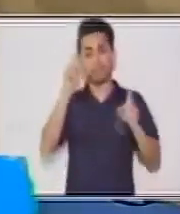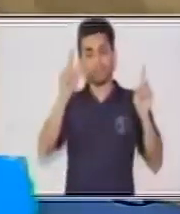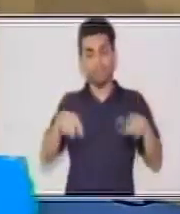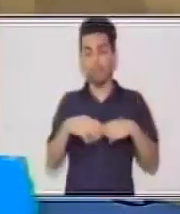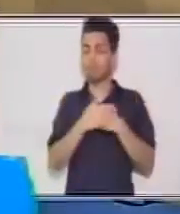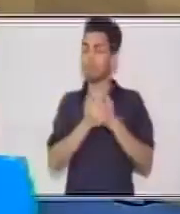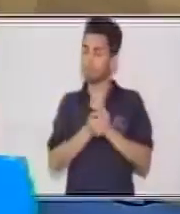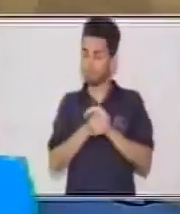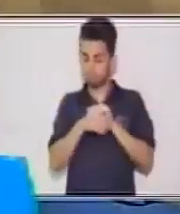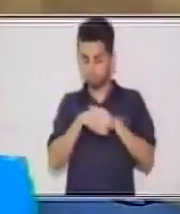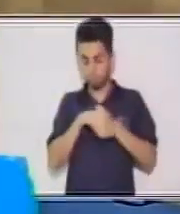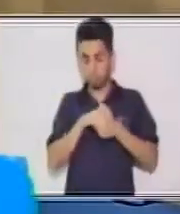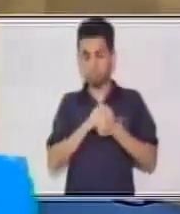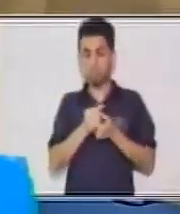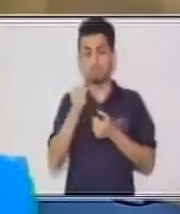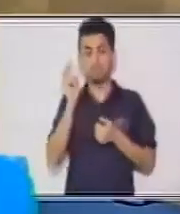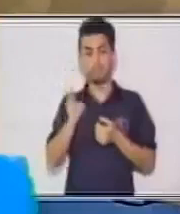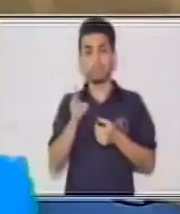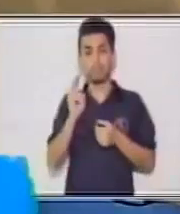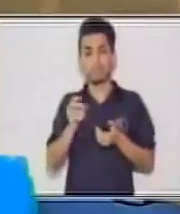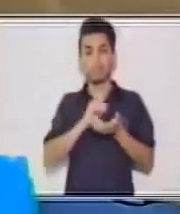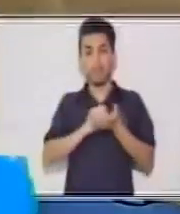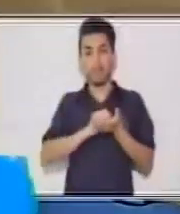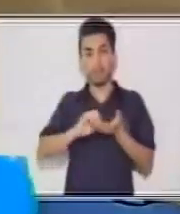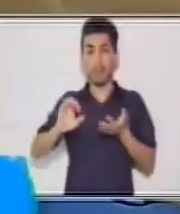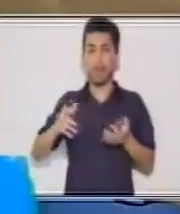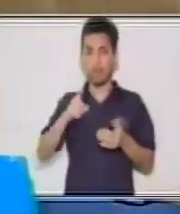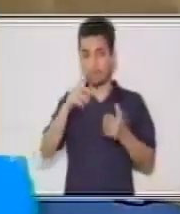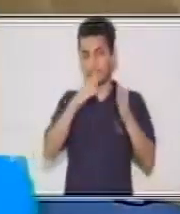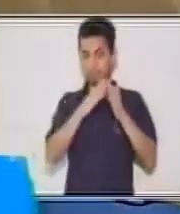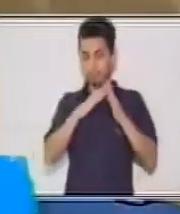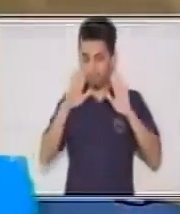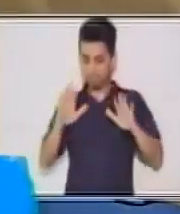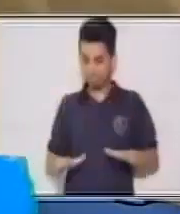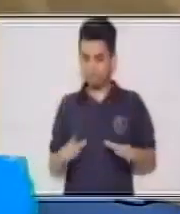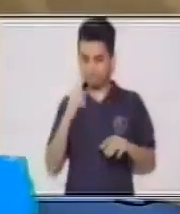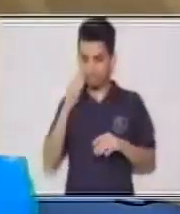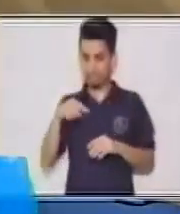laven las manos con agua y jabón y por favor quédense en casa. Hasta pronto.